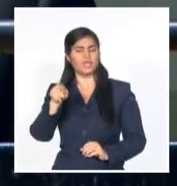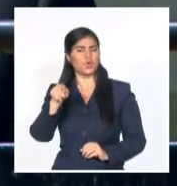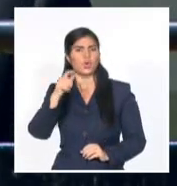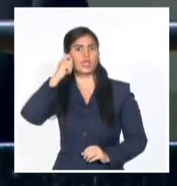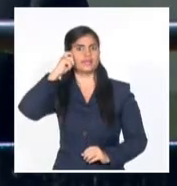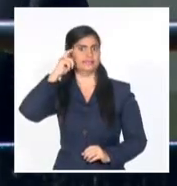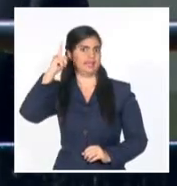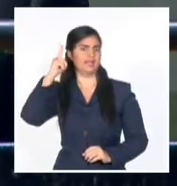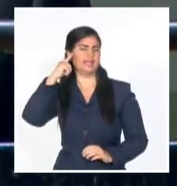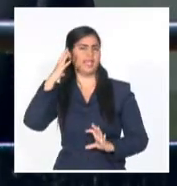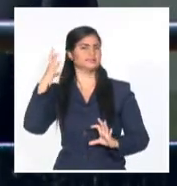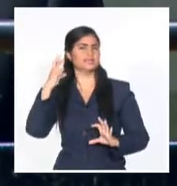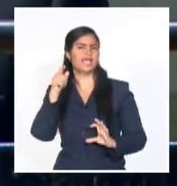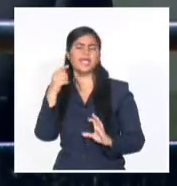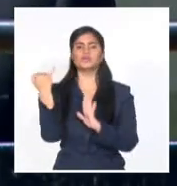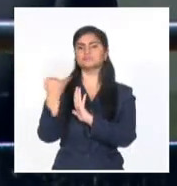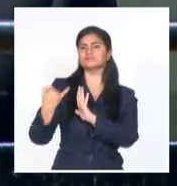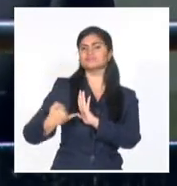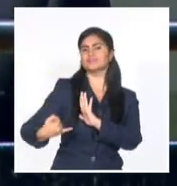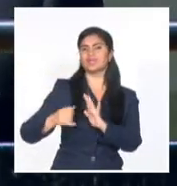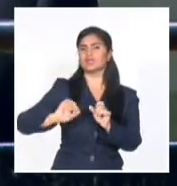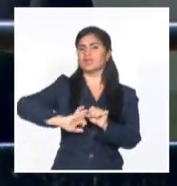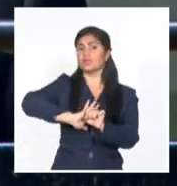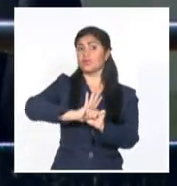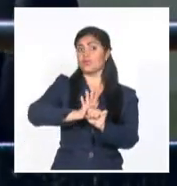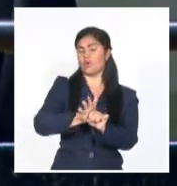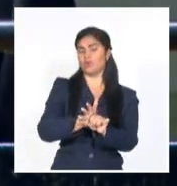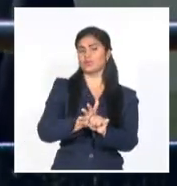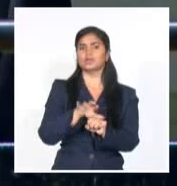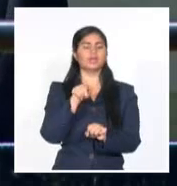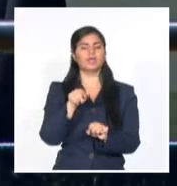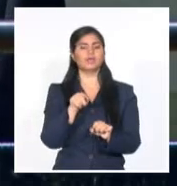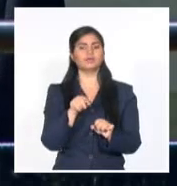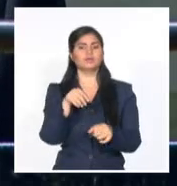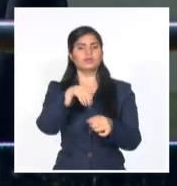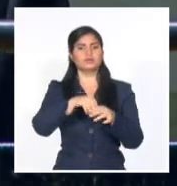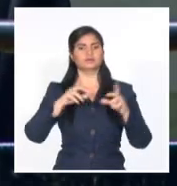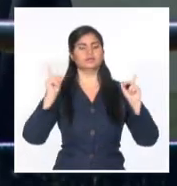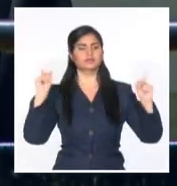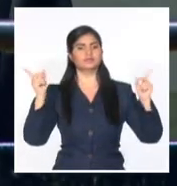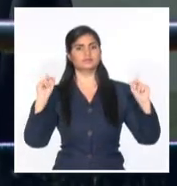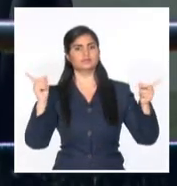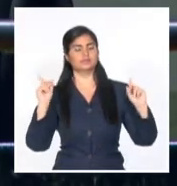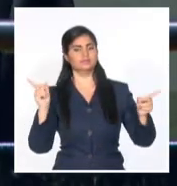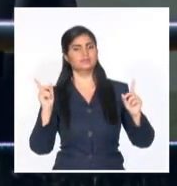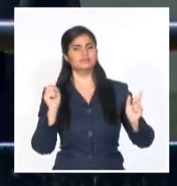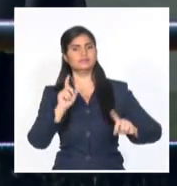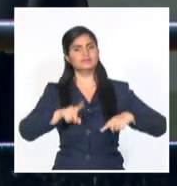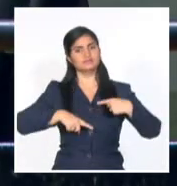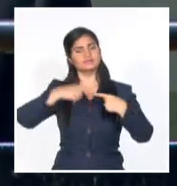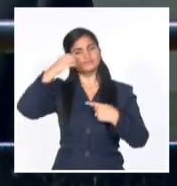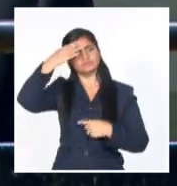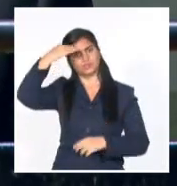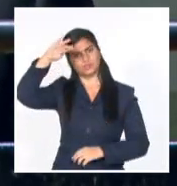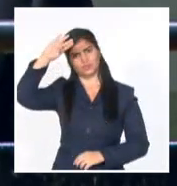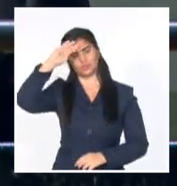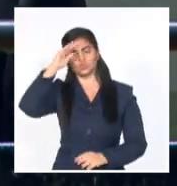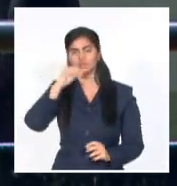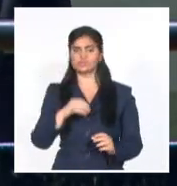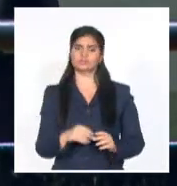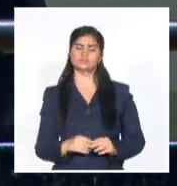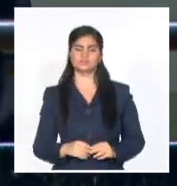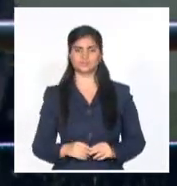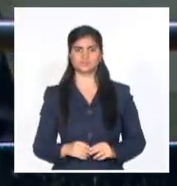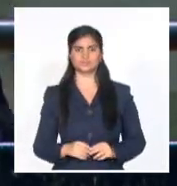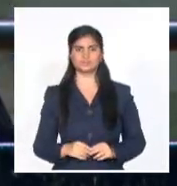la COVID-19 como aliada en su política hostil contra Cuba. El bloqueo